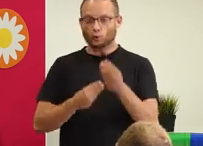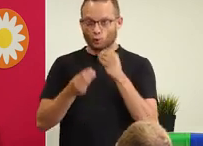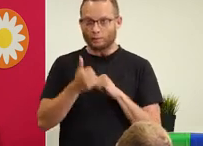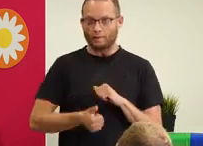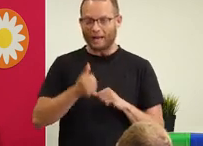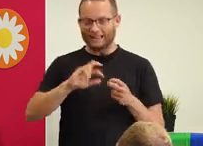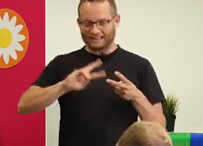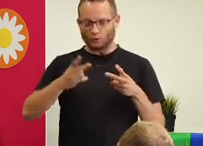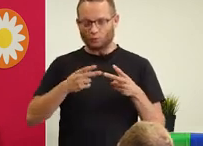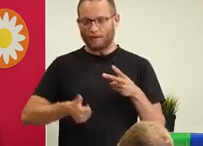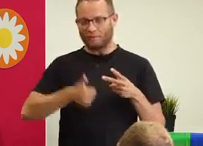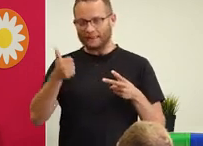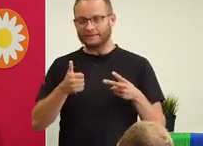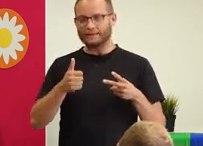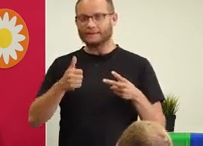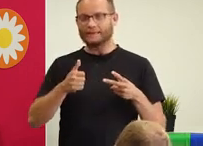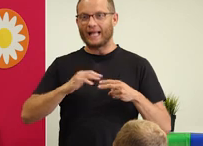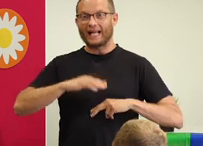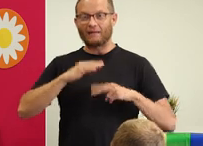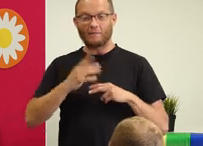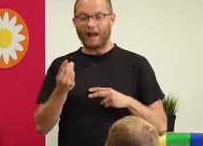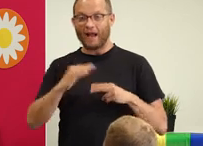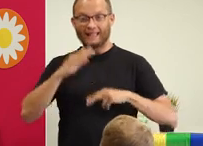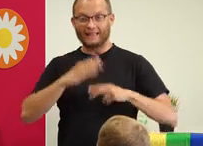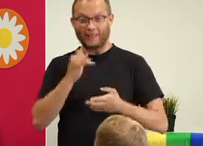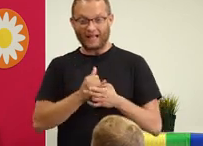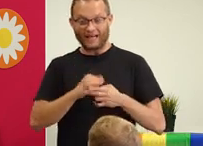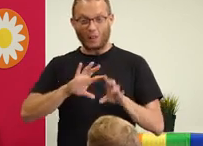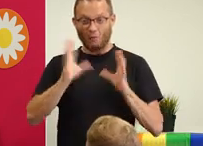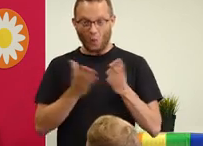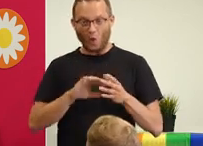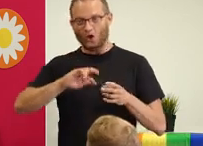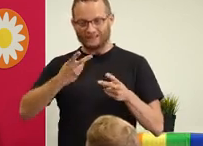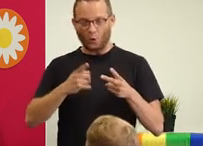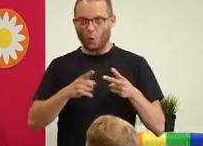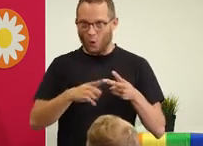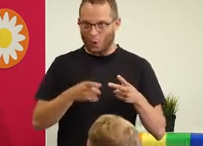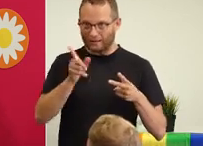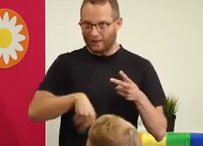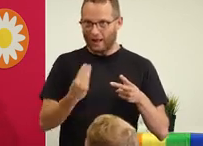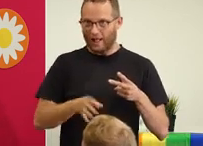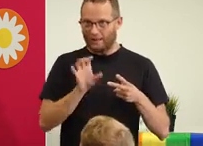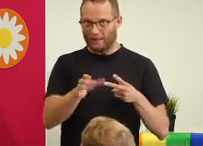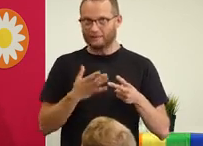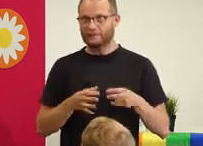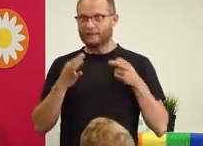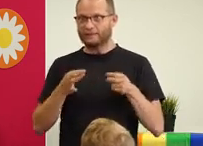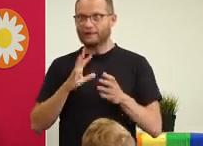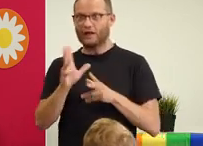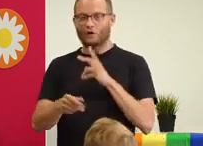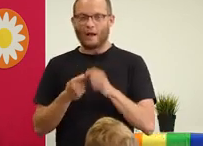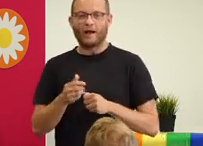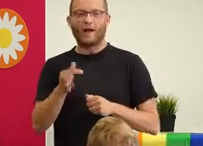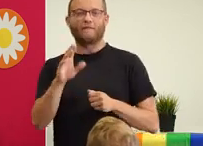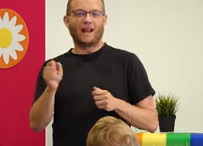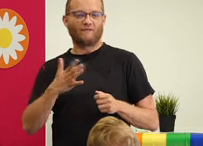la segunda más cantidad de carne del mundo. O sea, aparte de hecho de que también intenta robar el falafel,